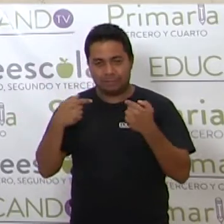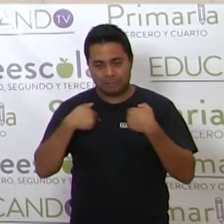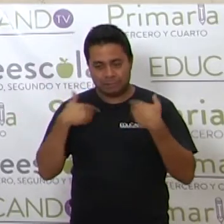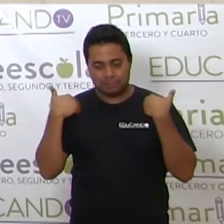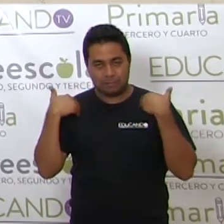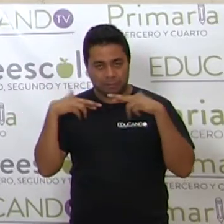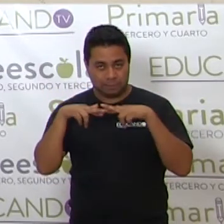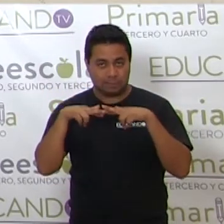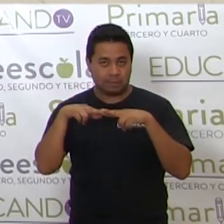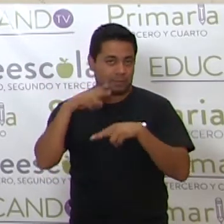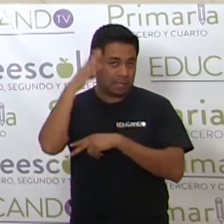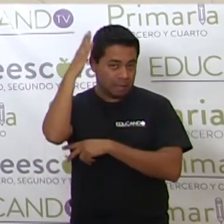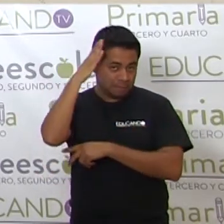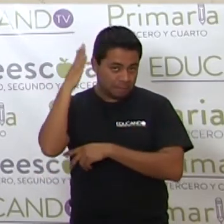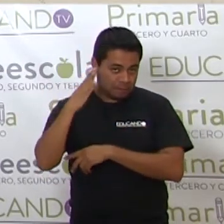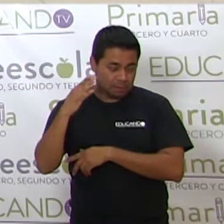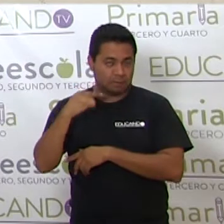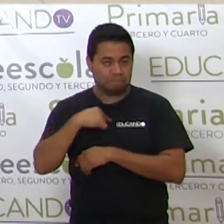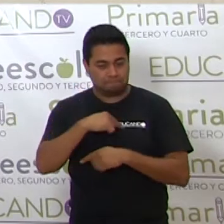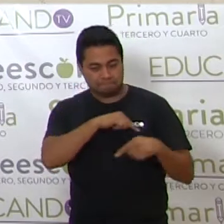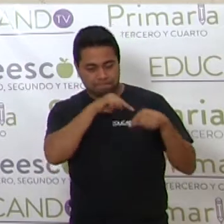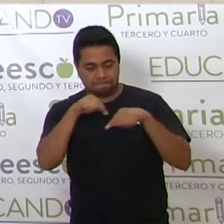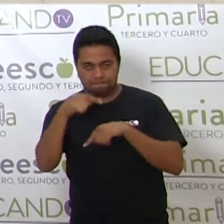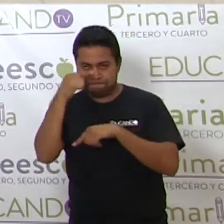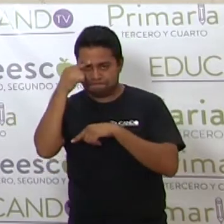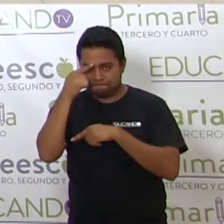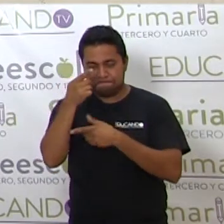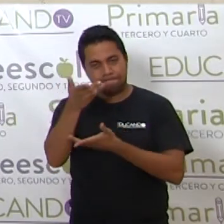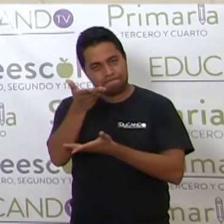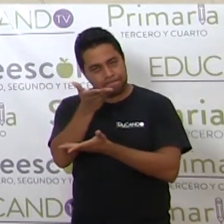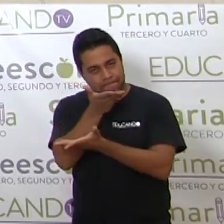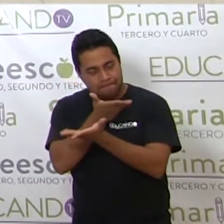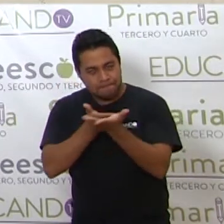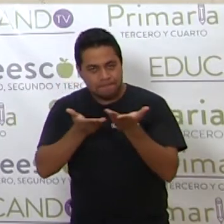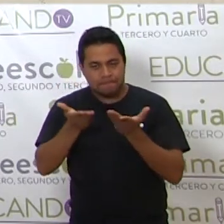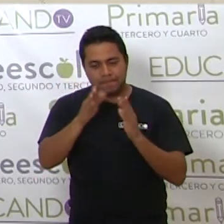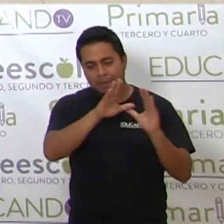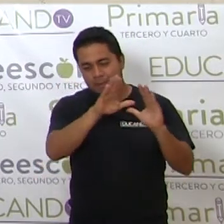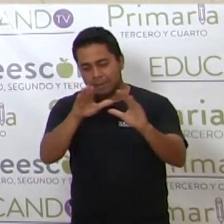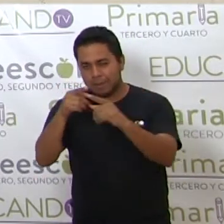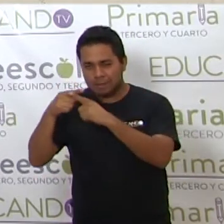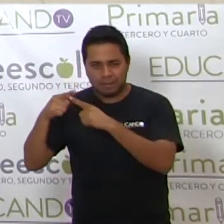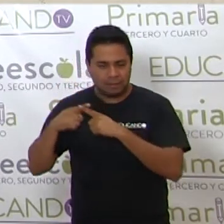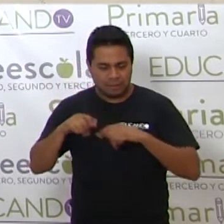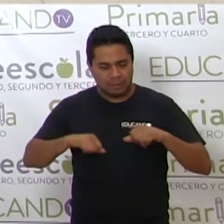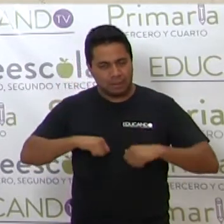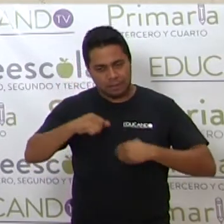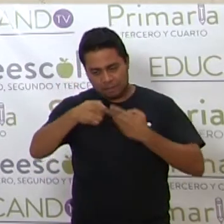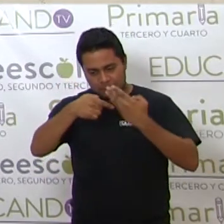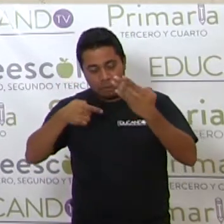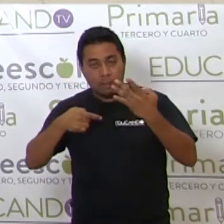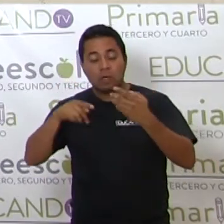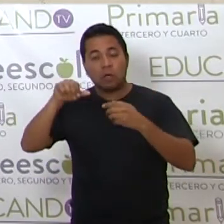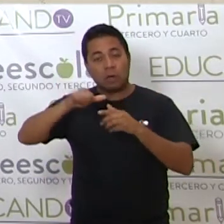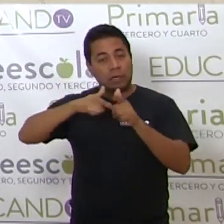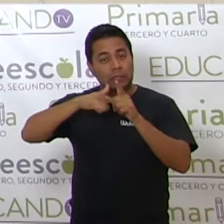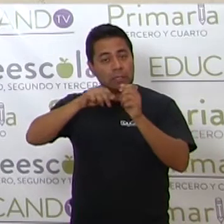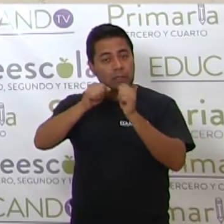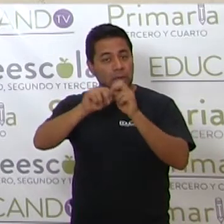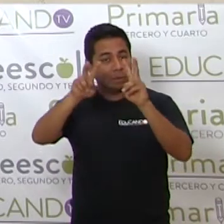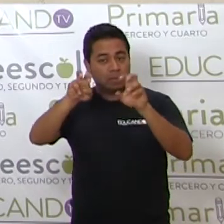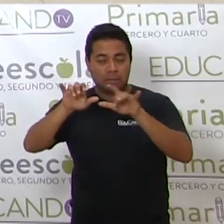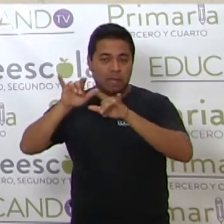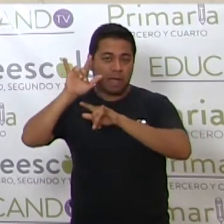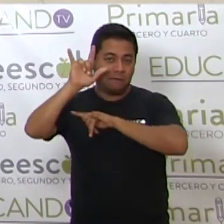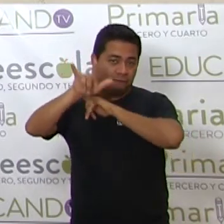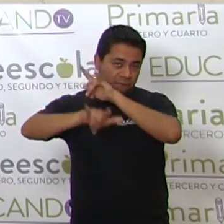blanca santos y estoy aquí para trabajar contigo muchas cosas el día de hoy vamos a continuar con el tema de la feria